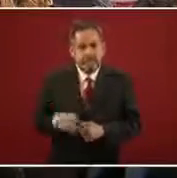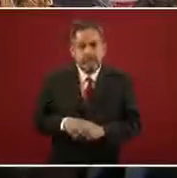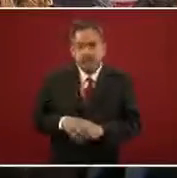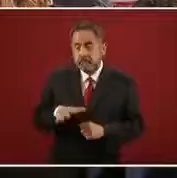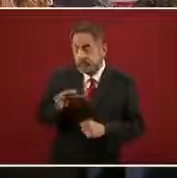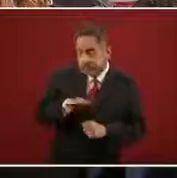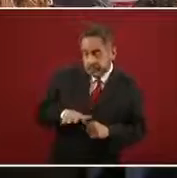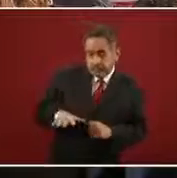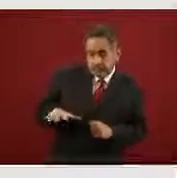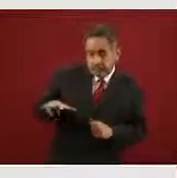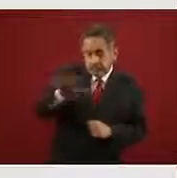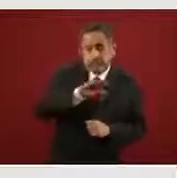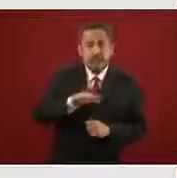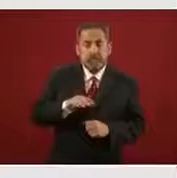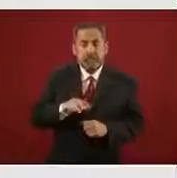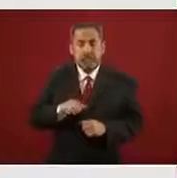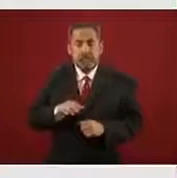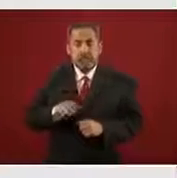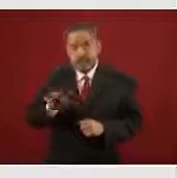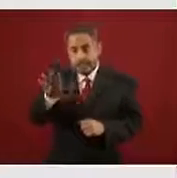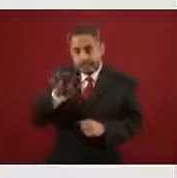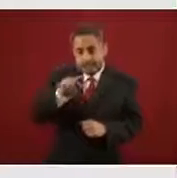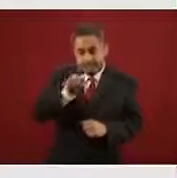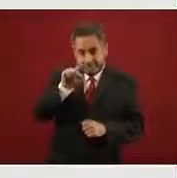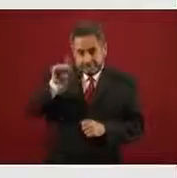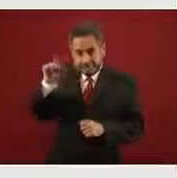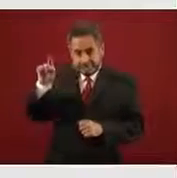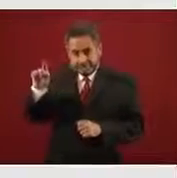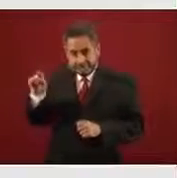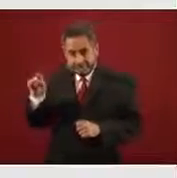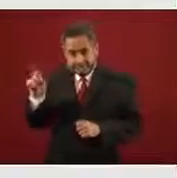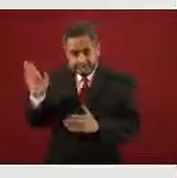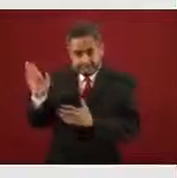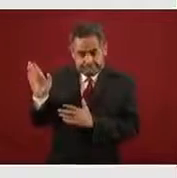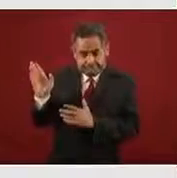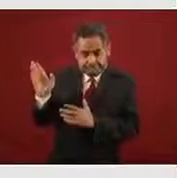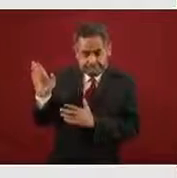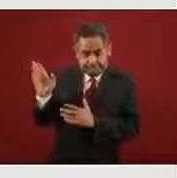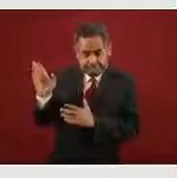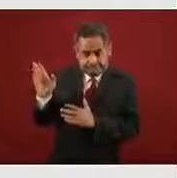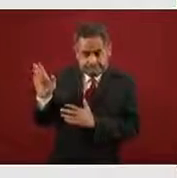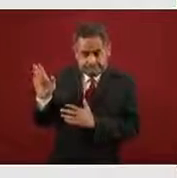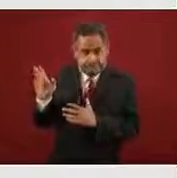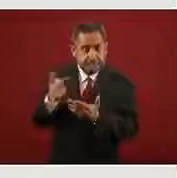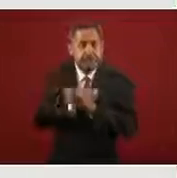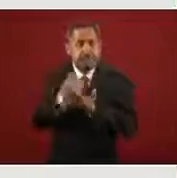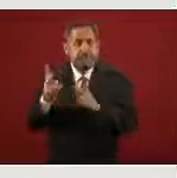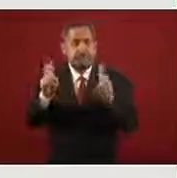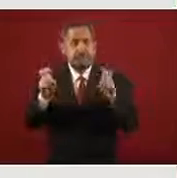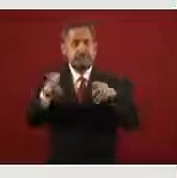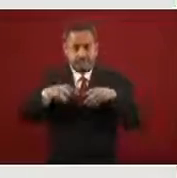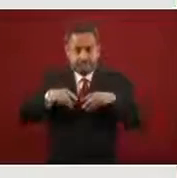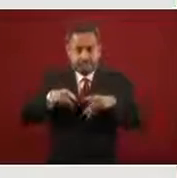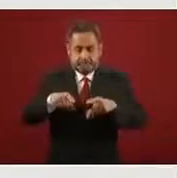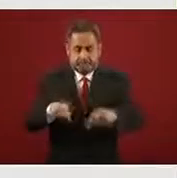esto, todos estos municipios tienen el programa Sembrando Vida.